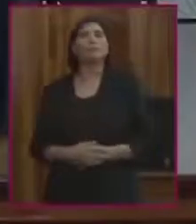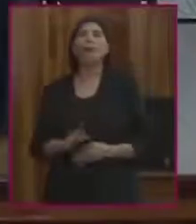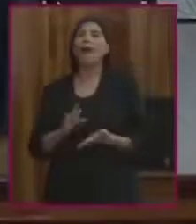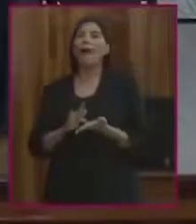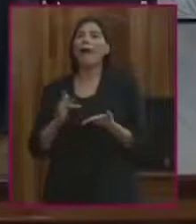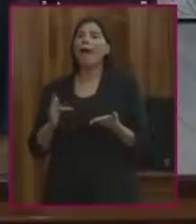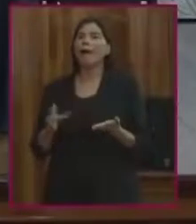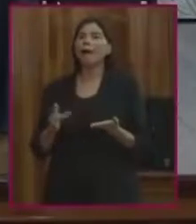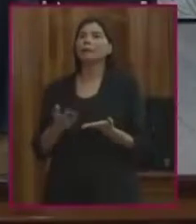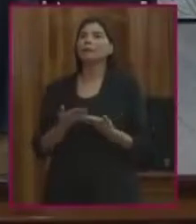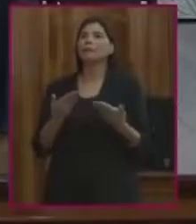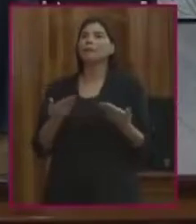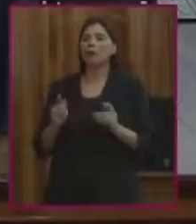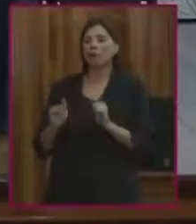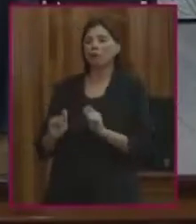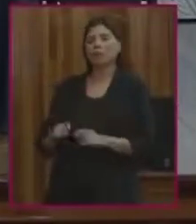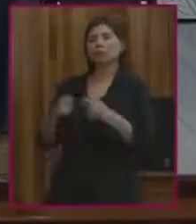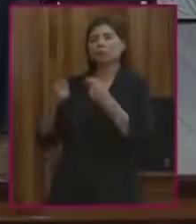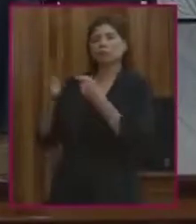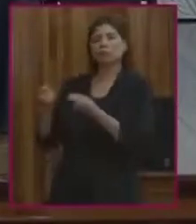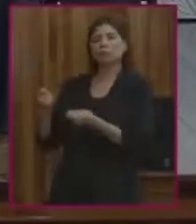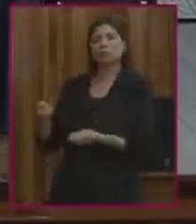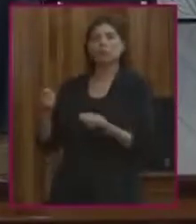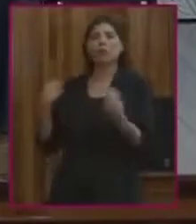la doctora Alejandra. Adelante.